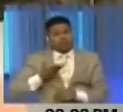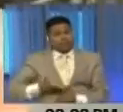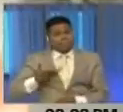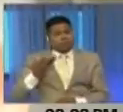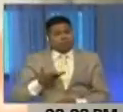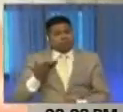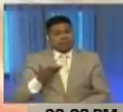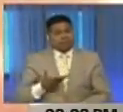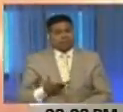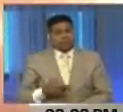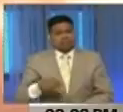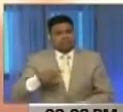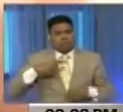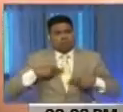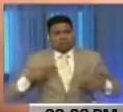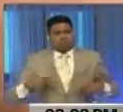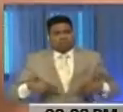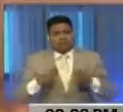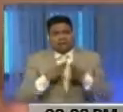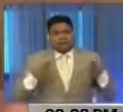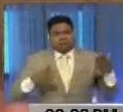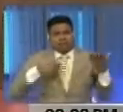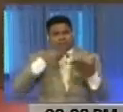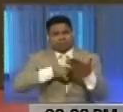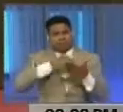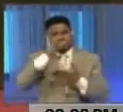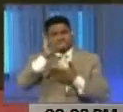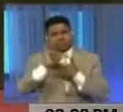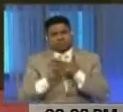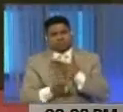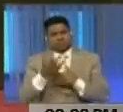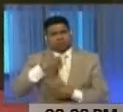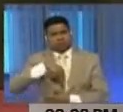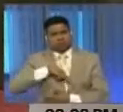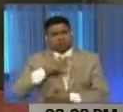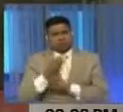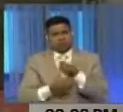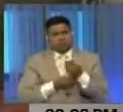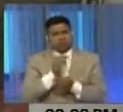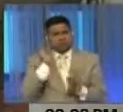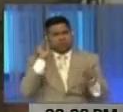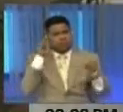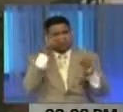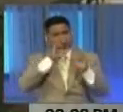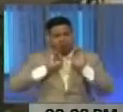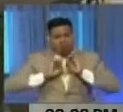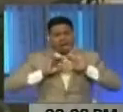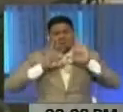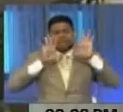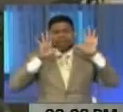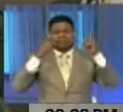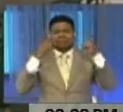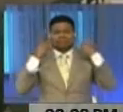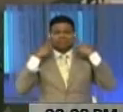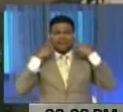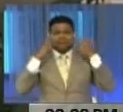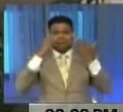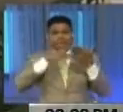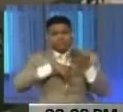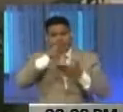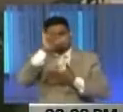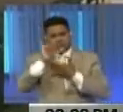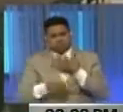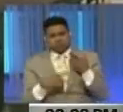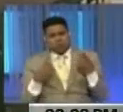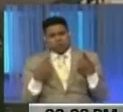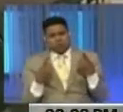Asimismo, a lo largo de todo este gran proyecto que hemos realizado, tenemos objetivos claros y precisos. Un proyecto